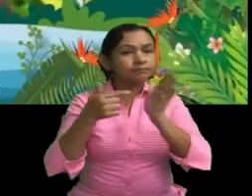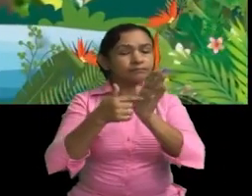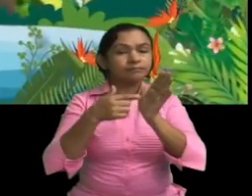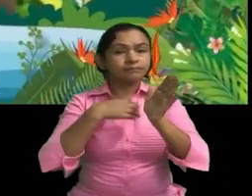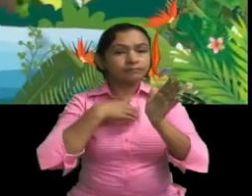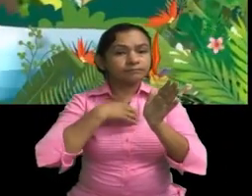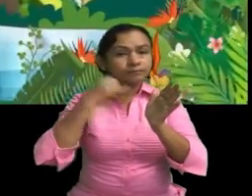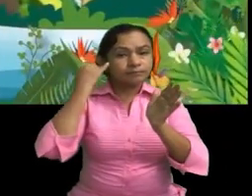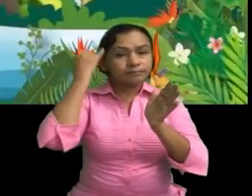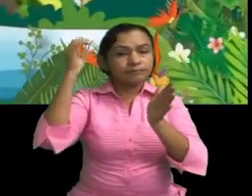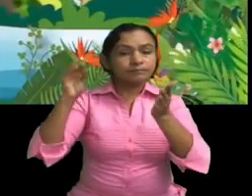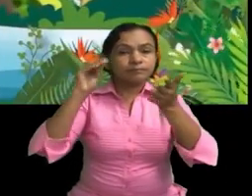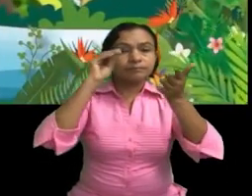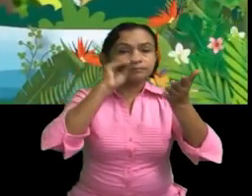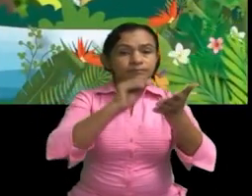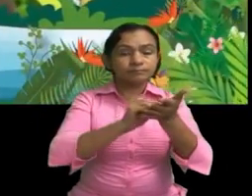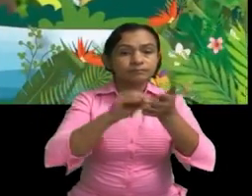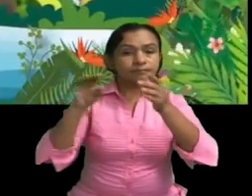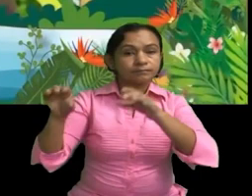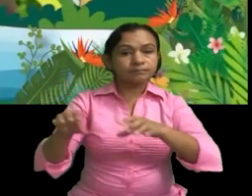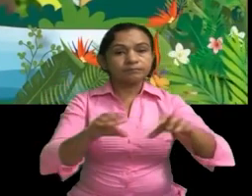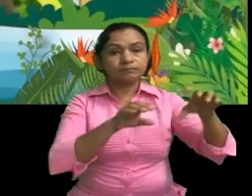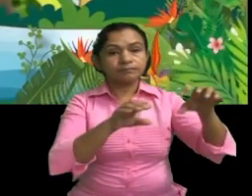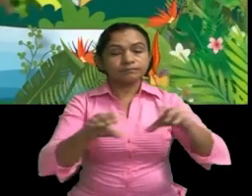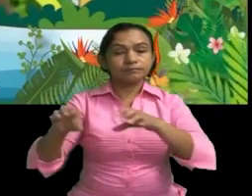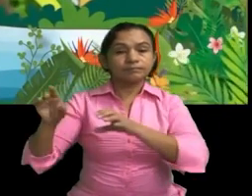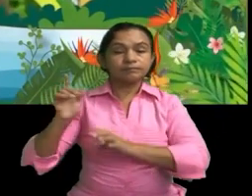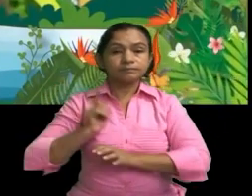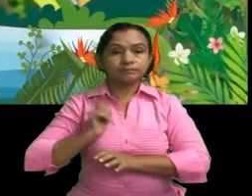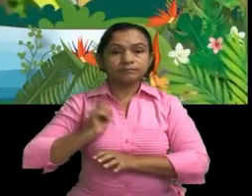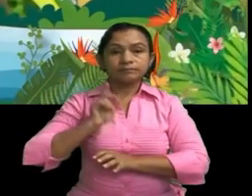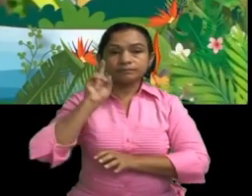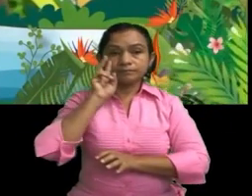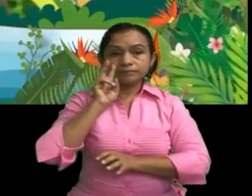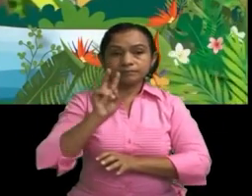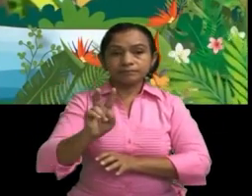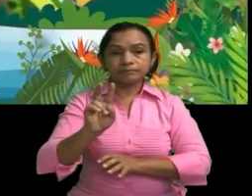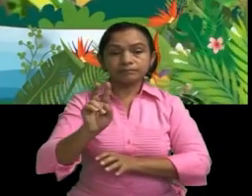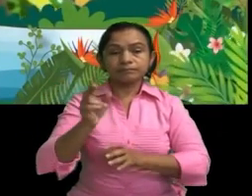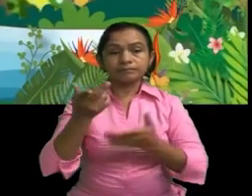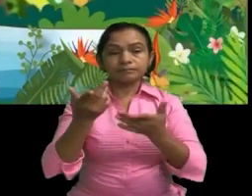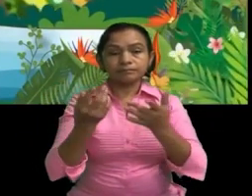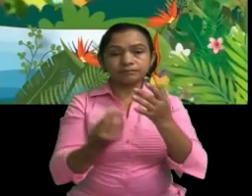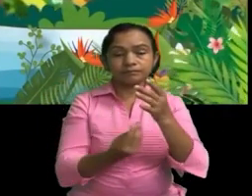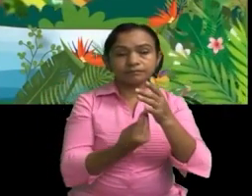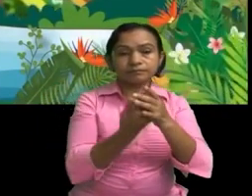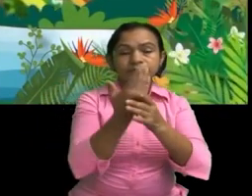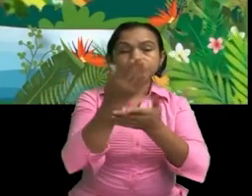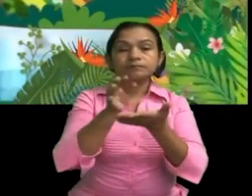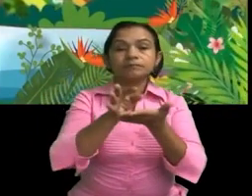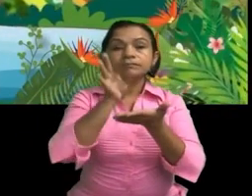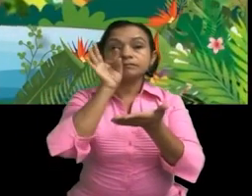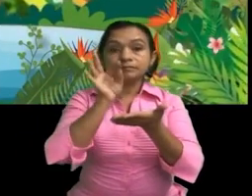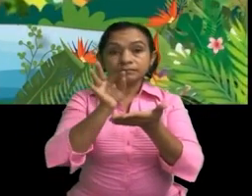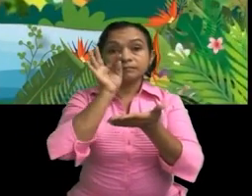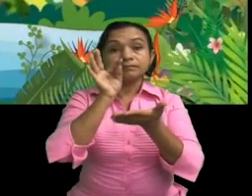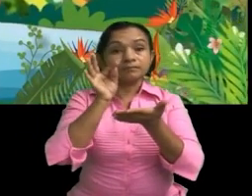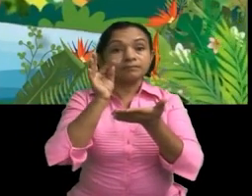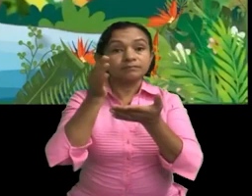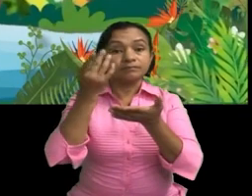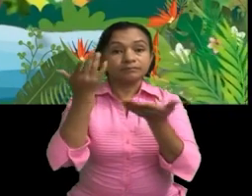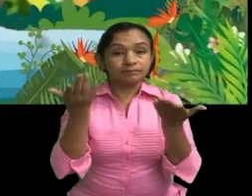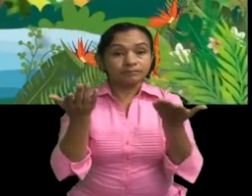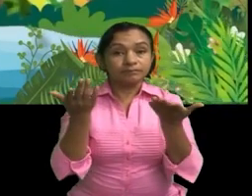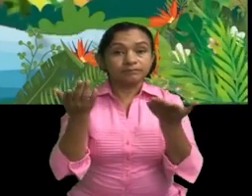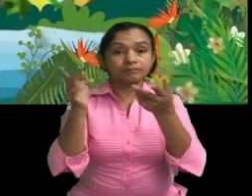propuesta de incorporar una actividad que tiene que ver con sistemas agroforestales con café. Entonces,